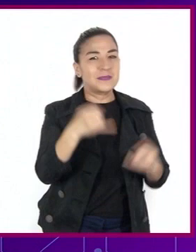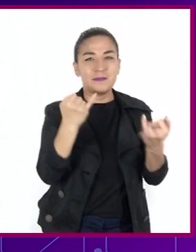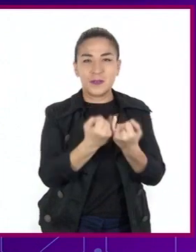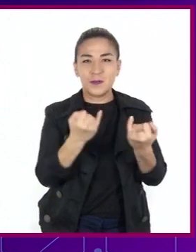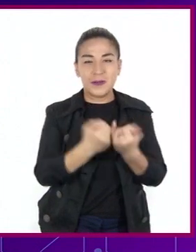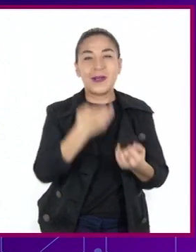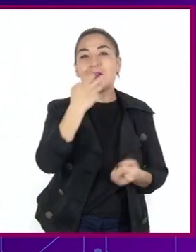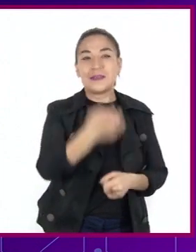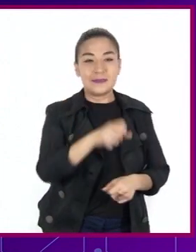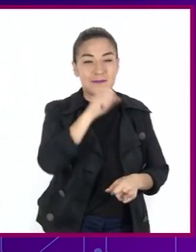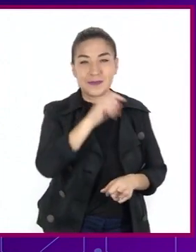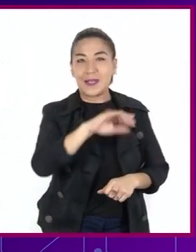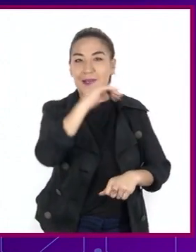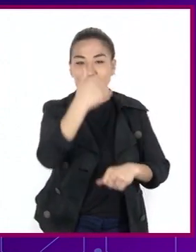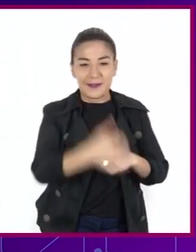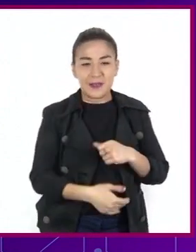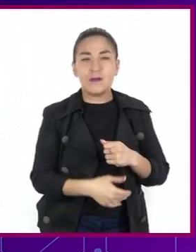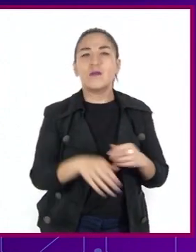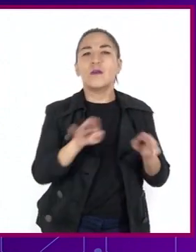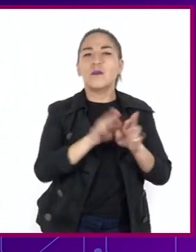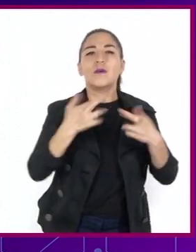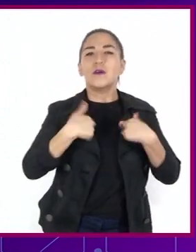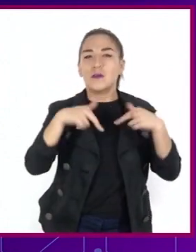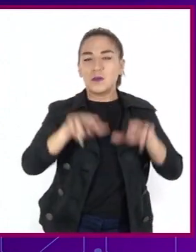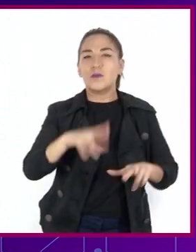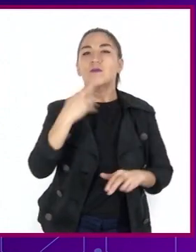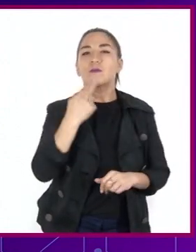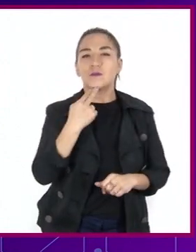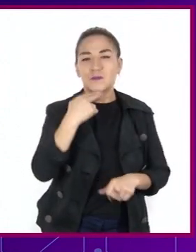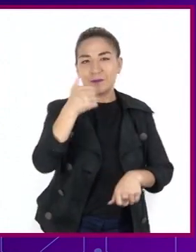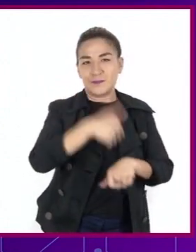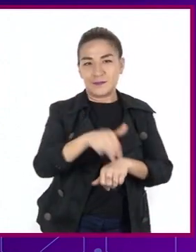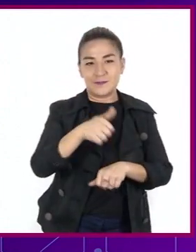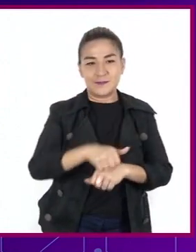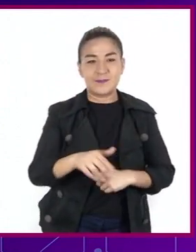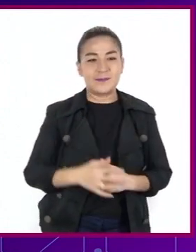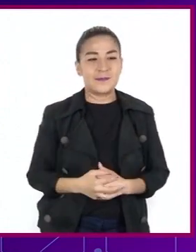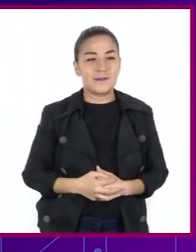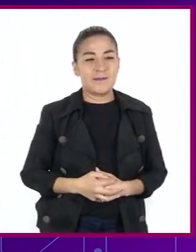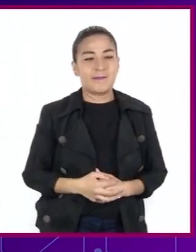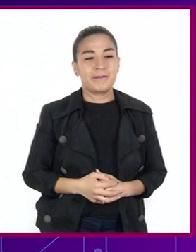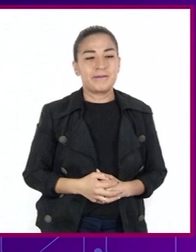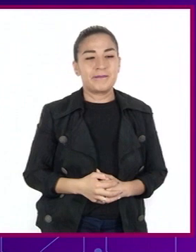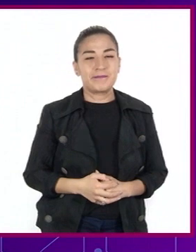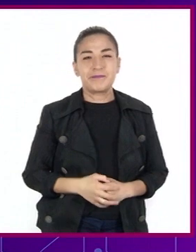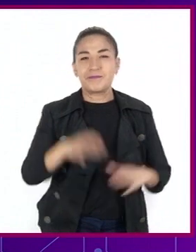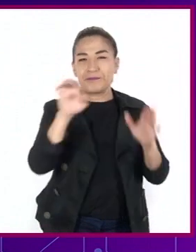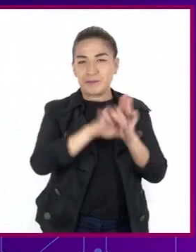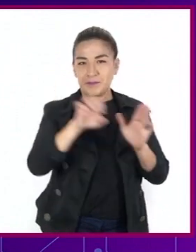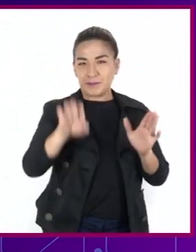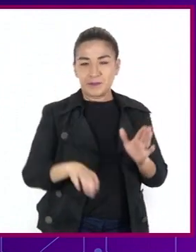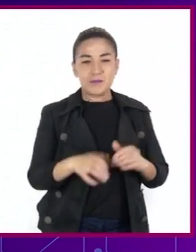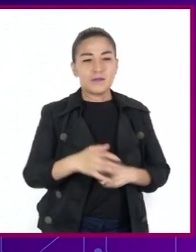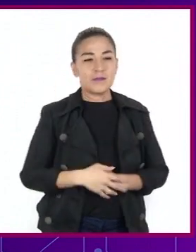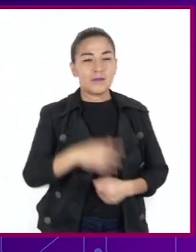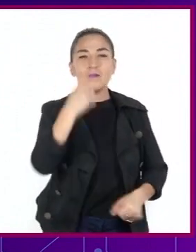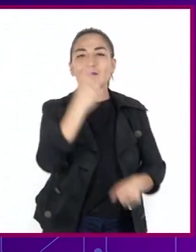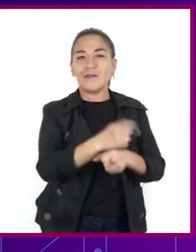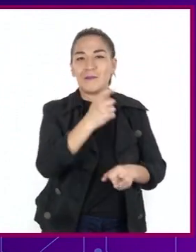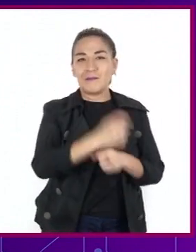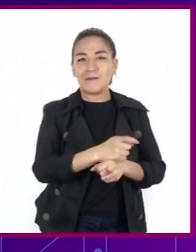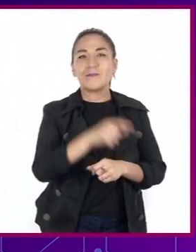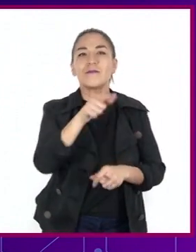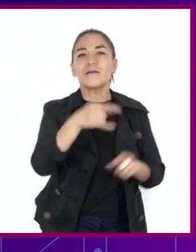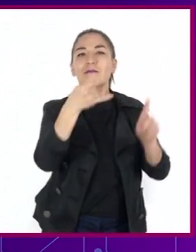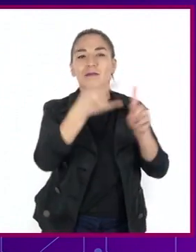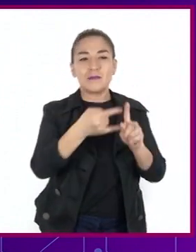y esos términos se pueden representar utilizando números. Es decir, el primer arreglo será